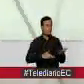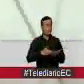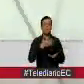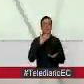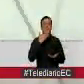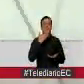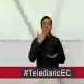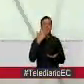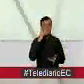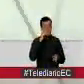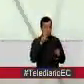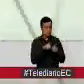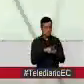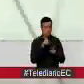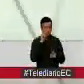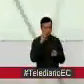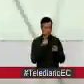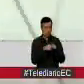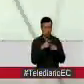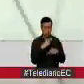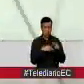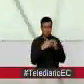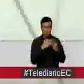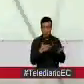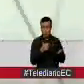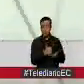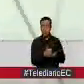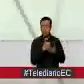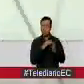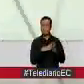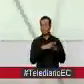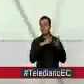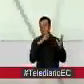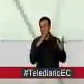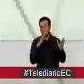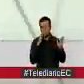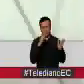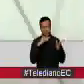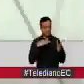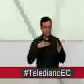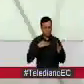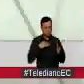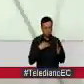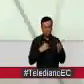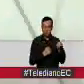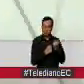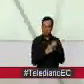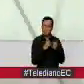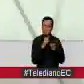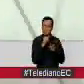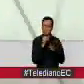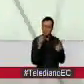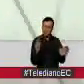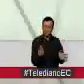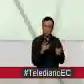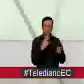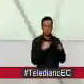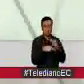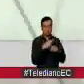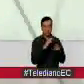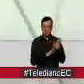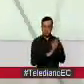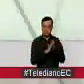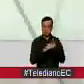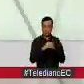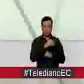pueden funcionar estos acuerdos. Los acuerdos comerciales son herramientas. Estas herramientas están a disposición para ser utilizadas para fomentar el comercio, el